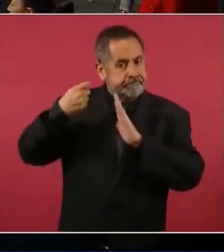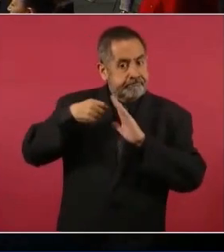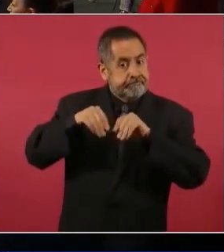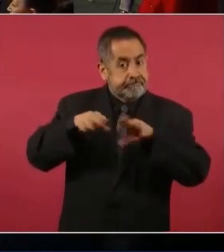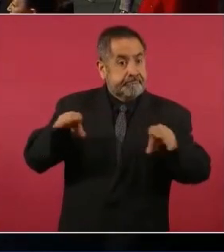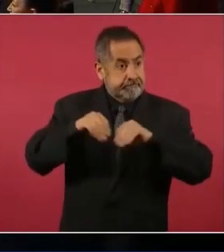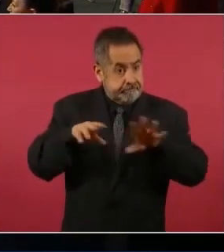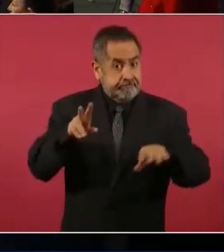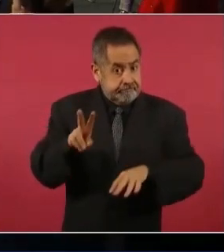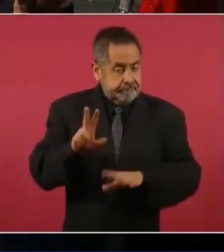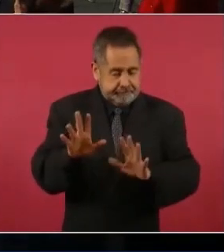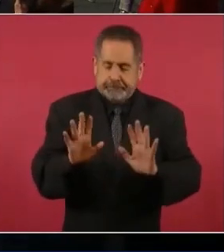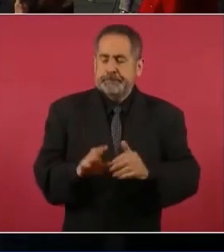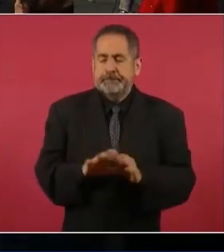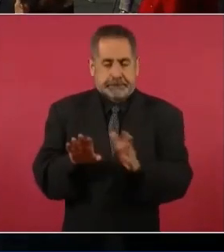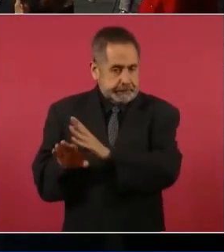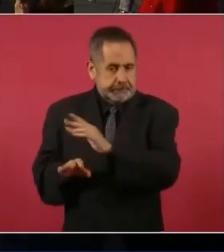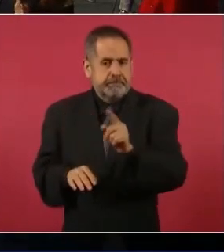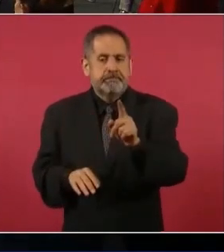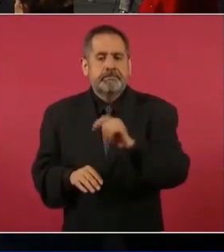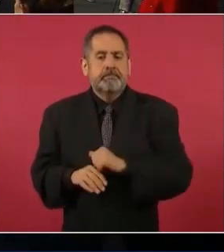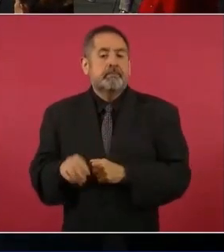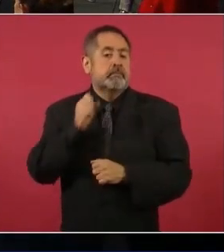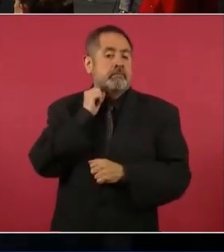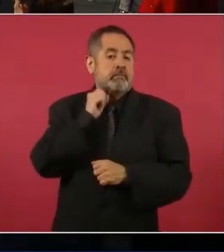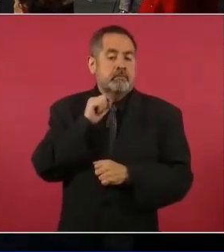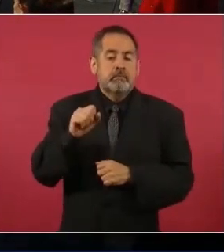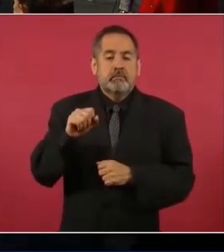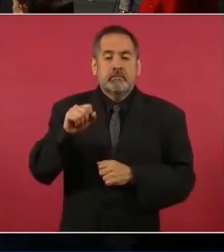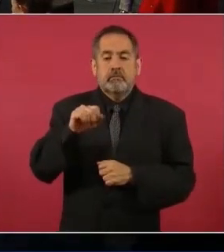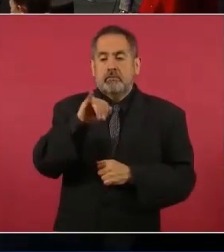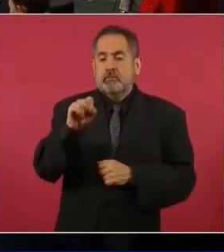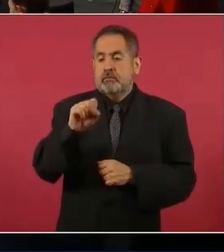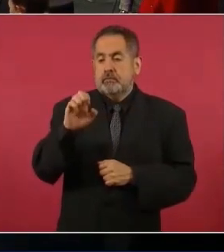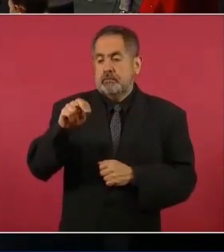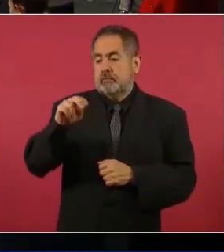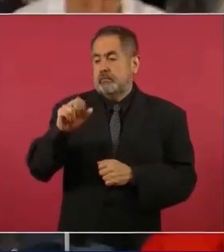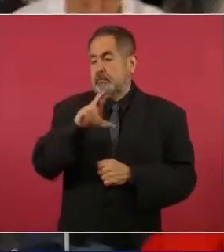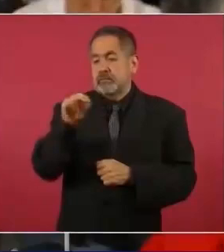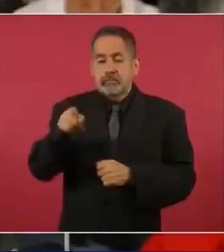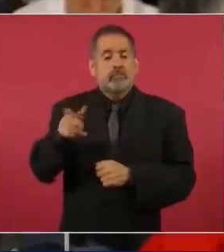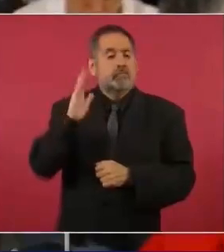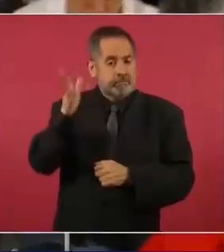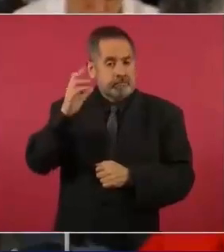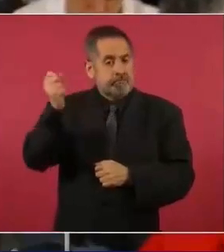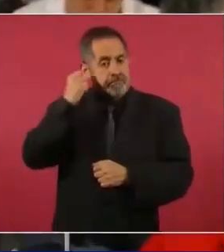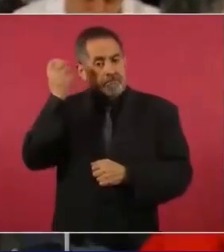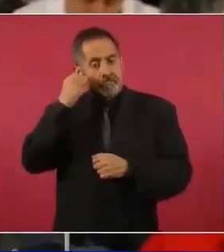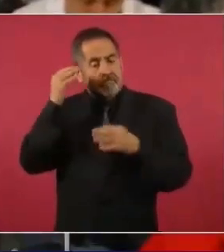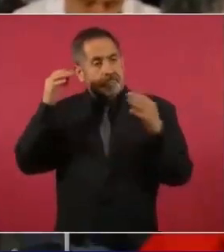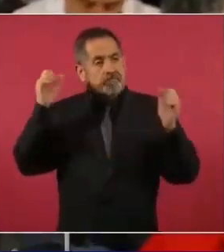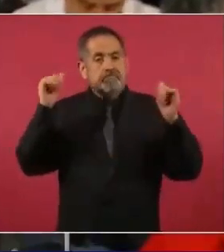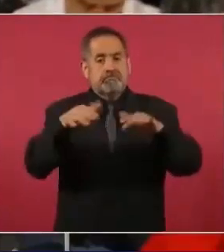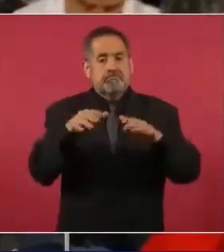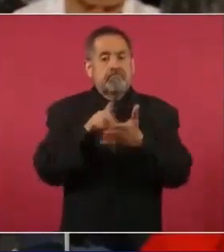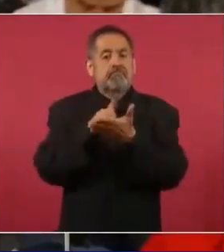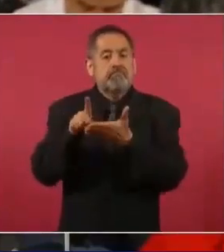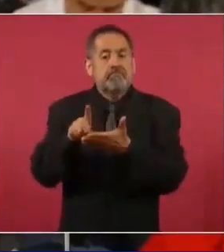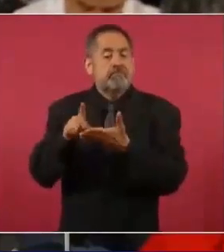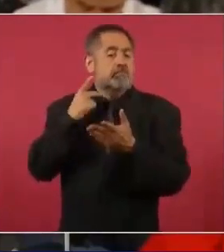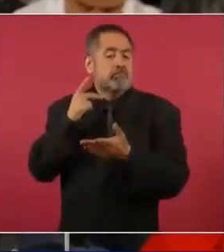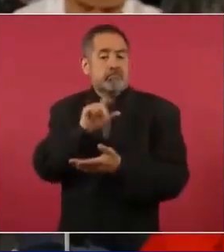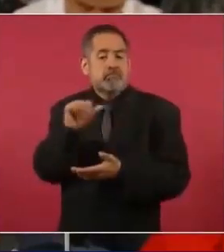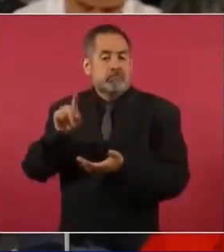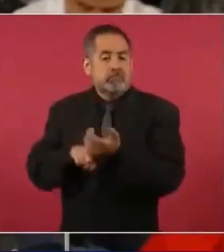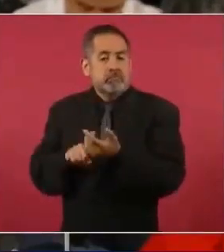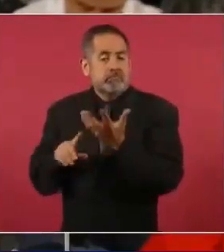Entonces, presidente, también el senador José Narro, por cierto, ya hizo un foro sobre derechos políticos de los